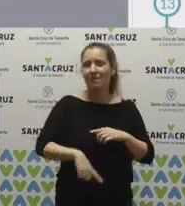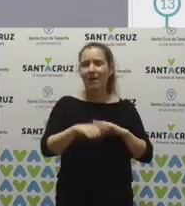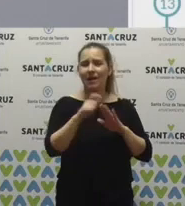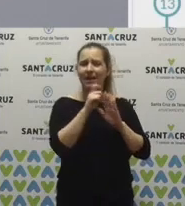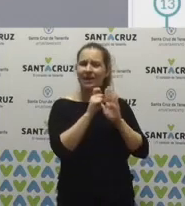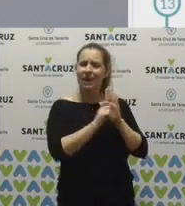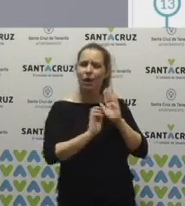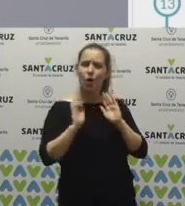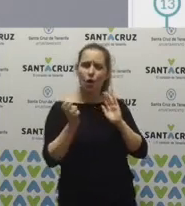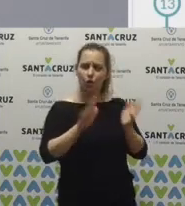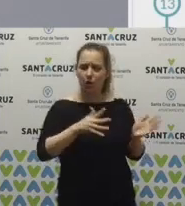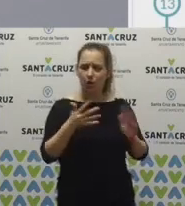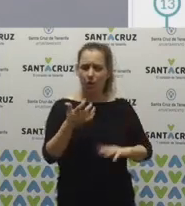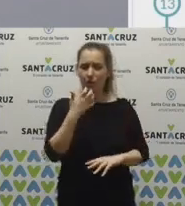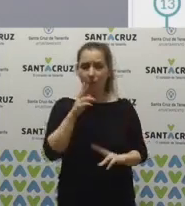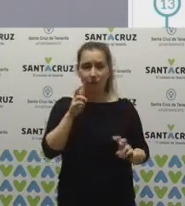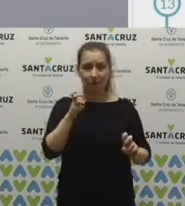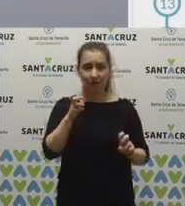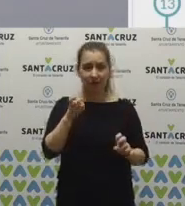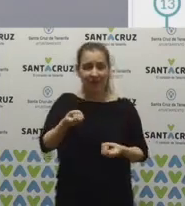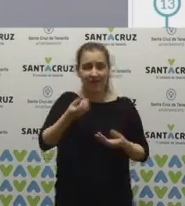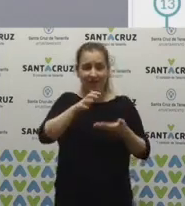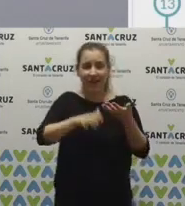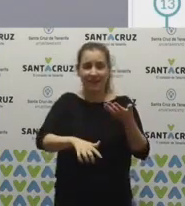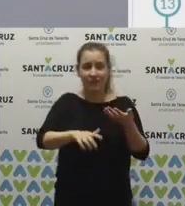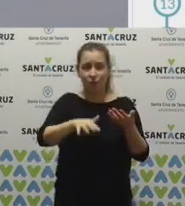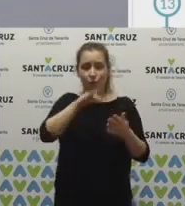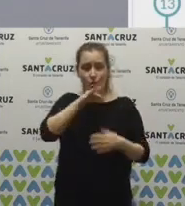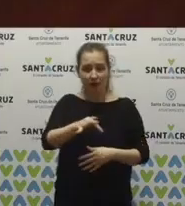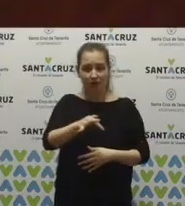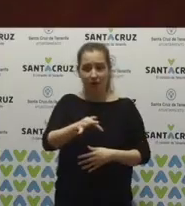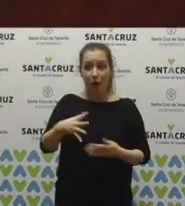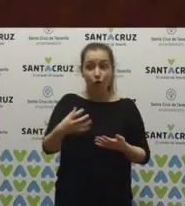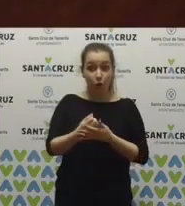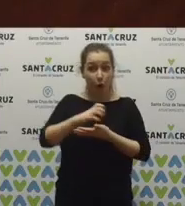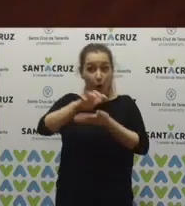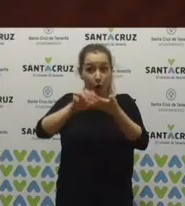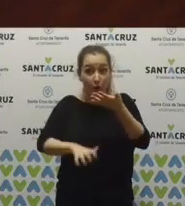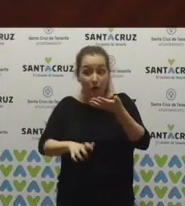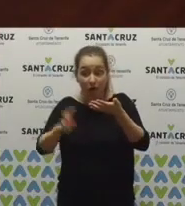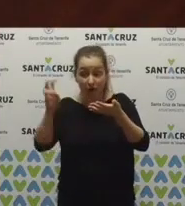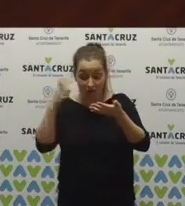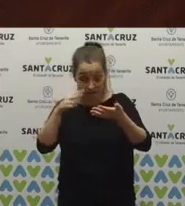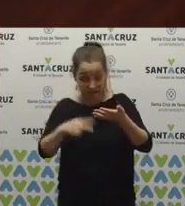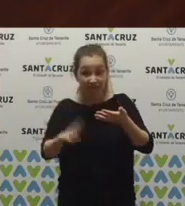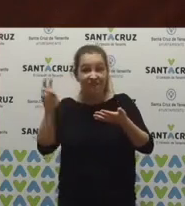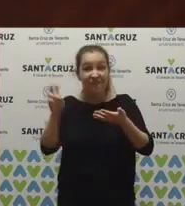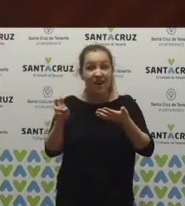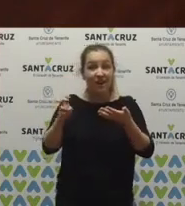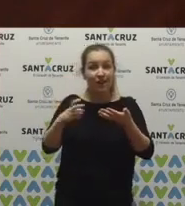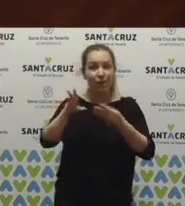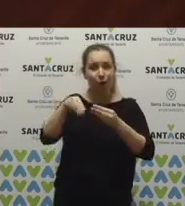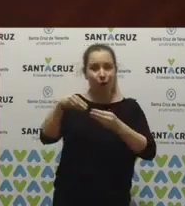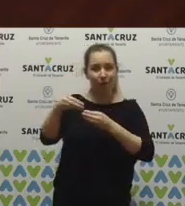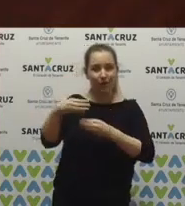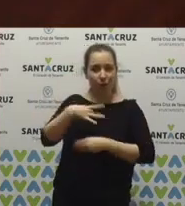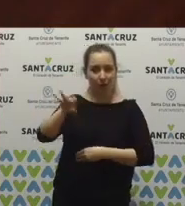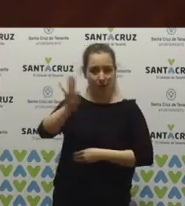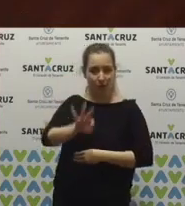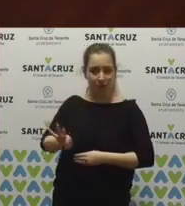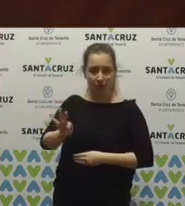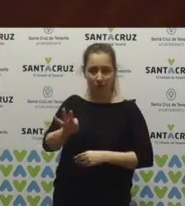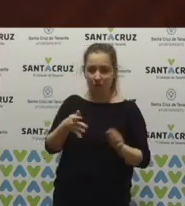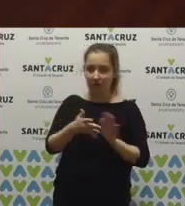una ayuda bastando una declaración jurada todo esto lo estoy leyendo del documento de podemos por lo tanto entiendo que hay que ser una reflexión y